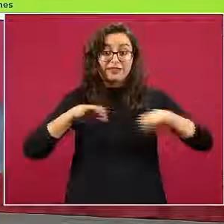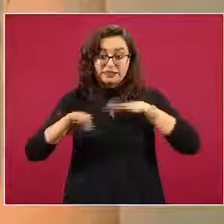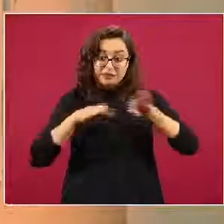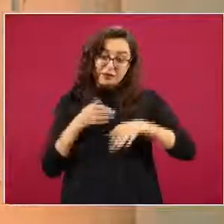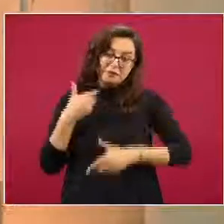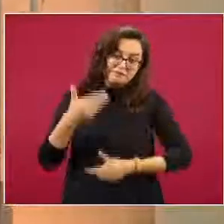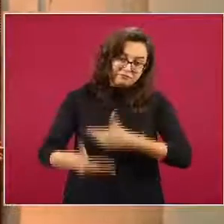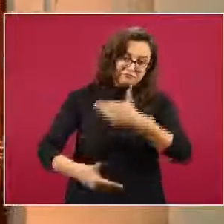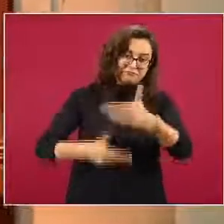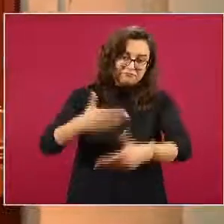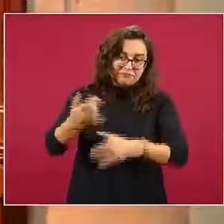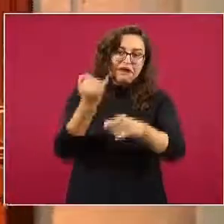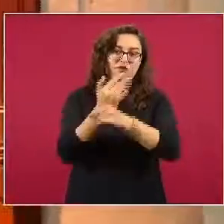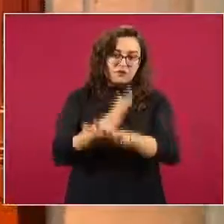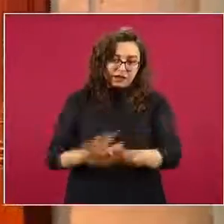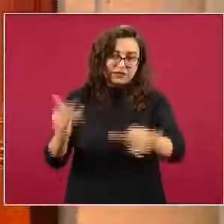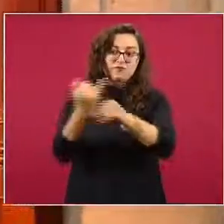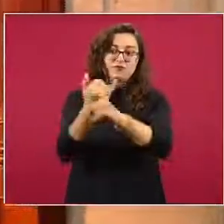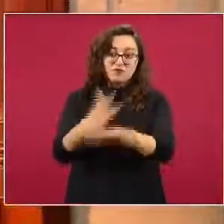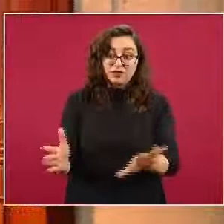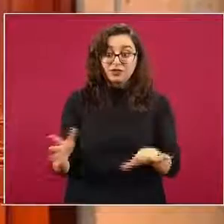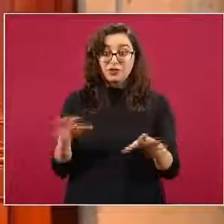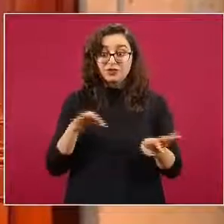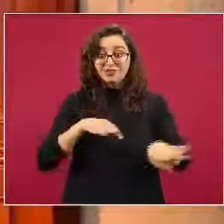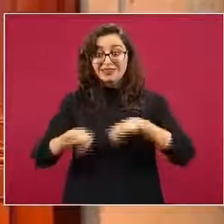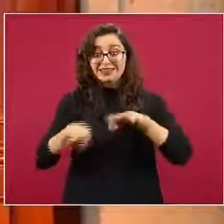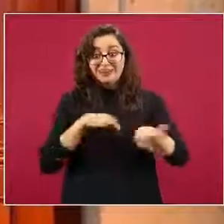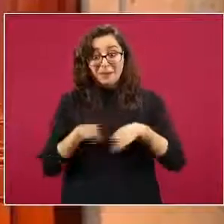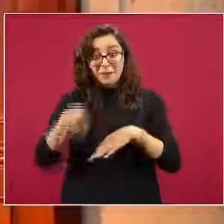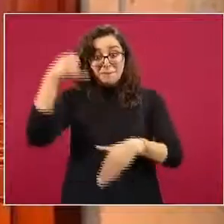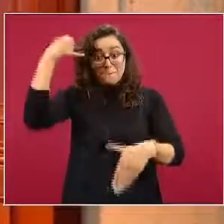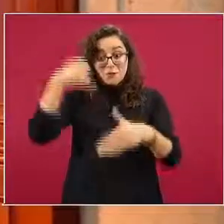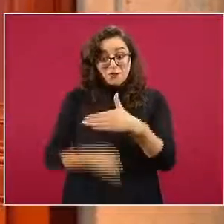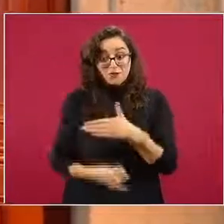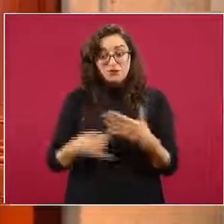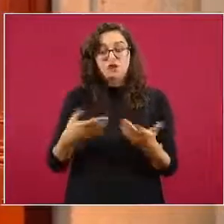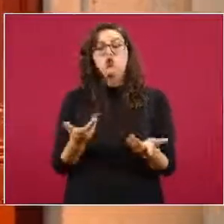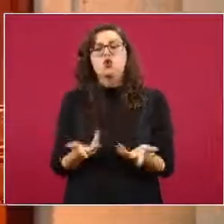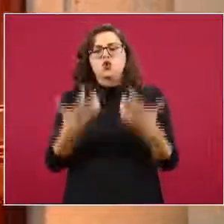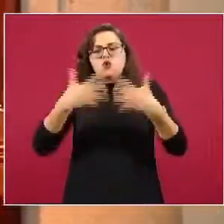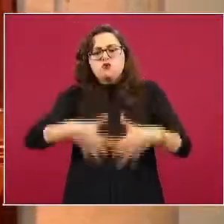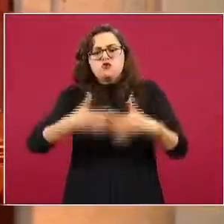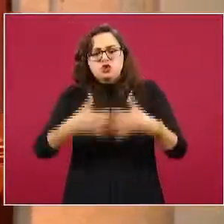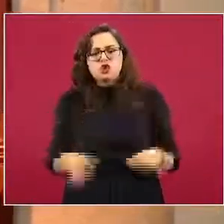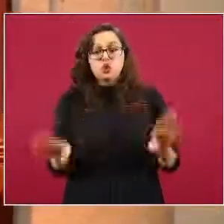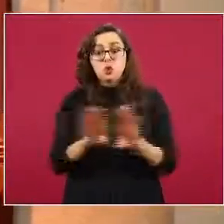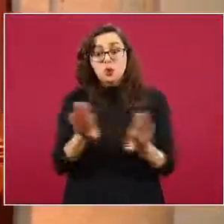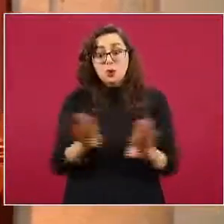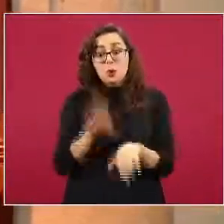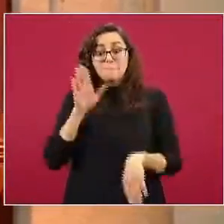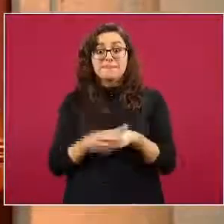sesiones les iremos contando cómo funciona en específico y cómo la medimos. La que sigue.